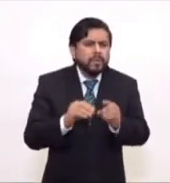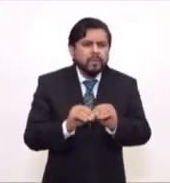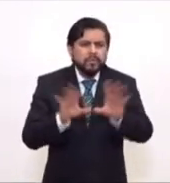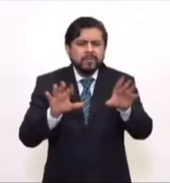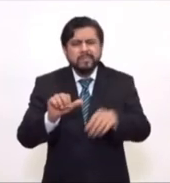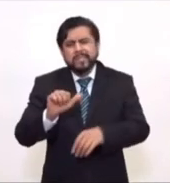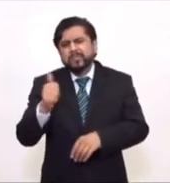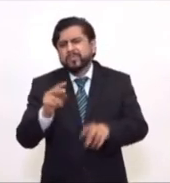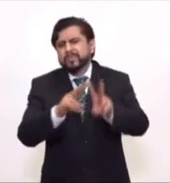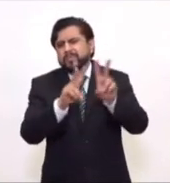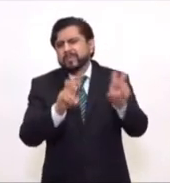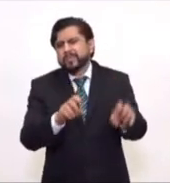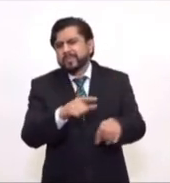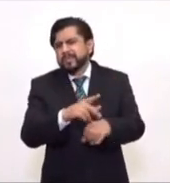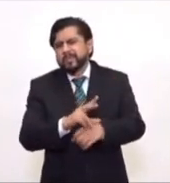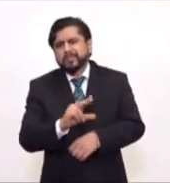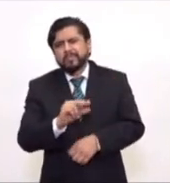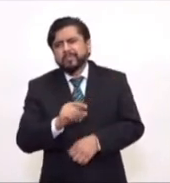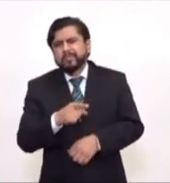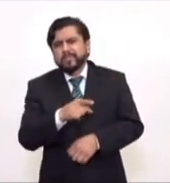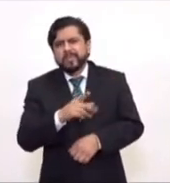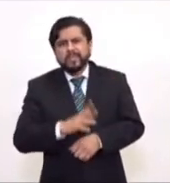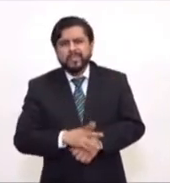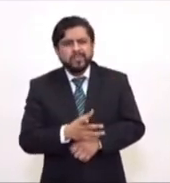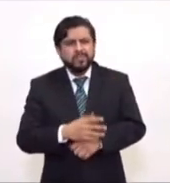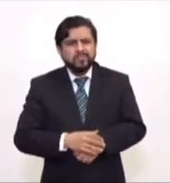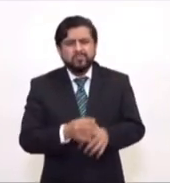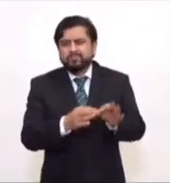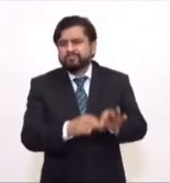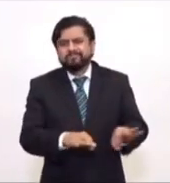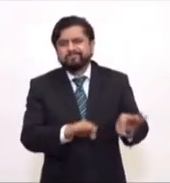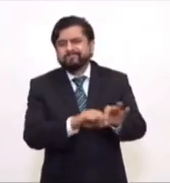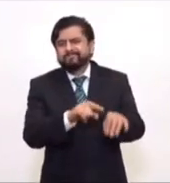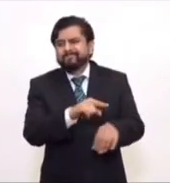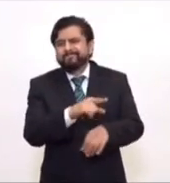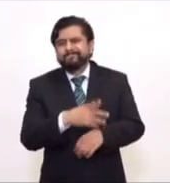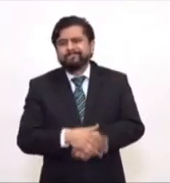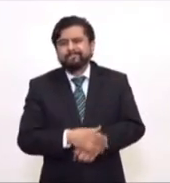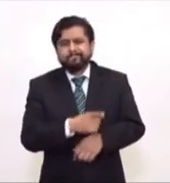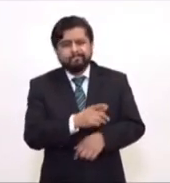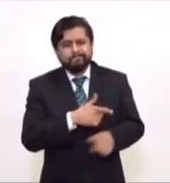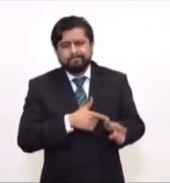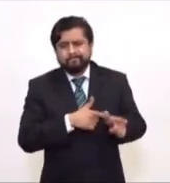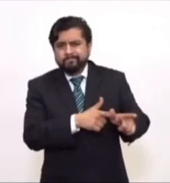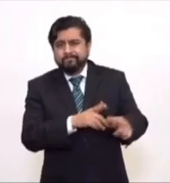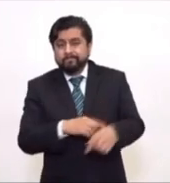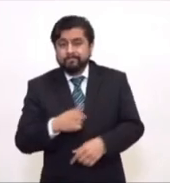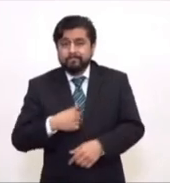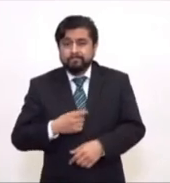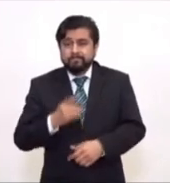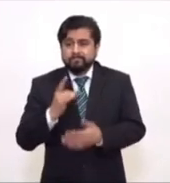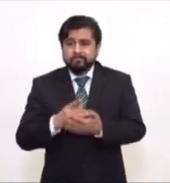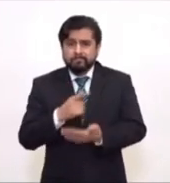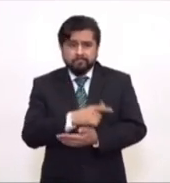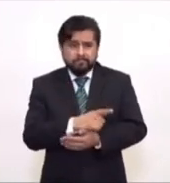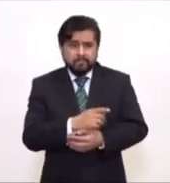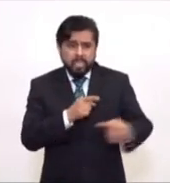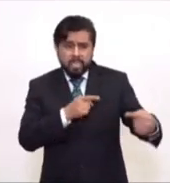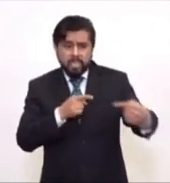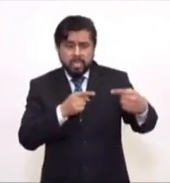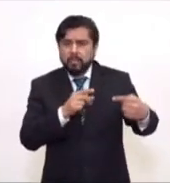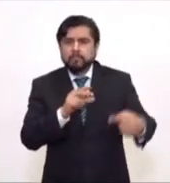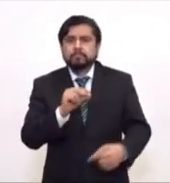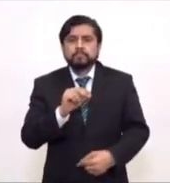otros temas. Pues ya no voy a ahondar en ello, no creo que valga la pena, sino sencillamente de mi lado jamás voy a politizar este